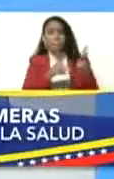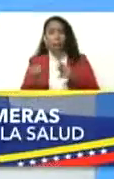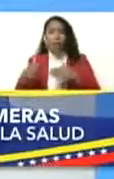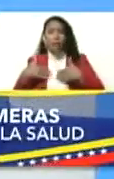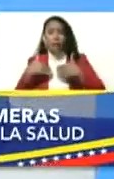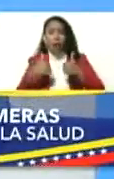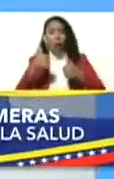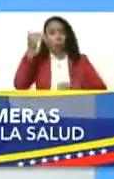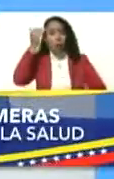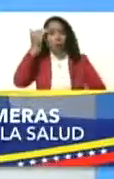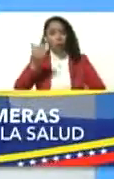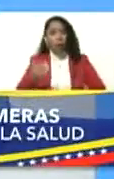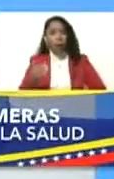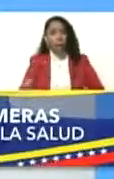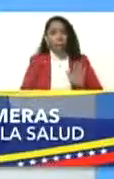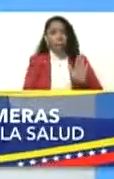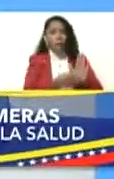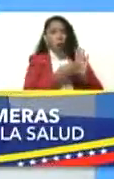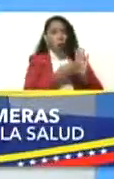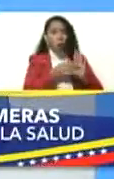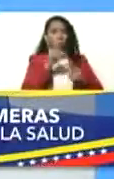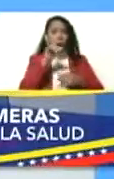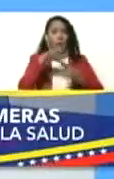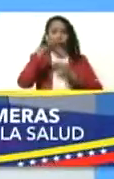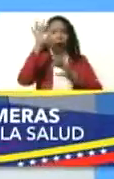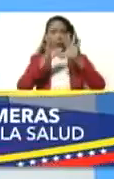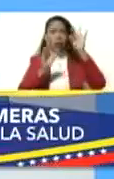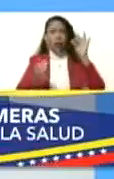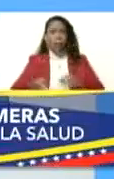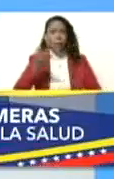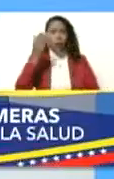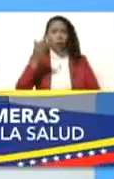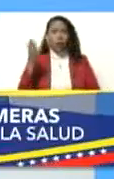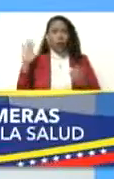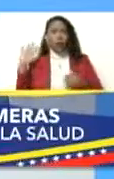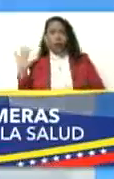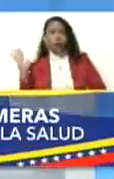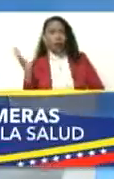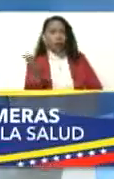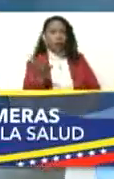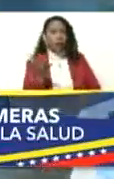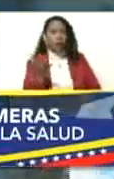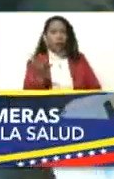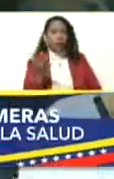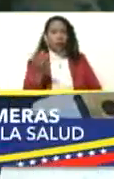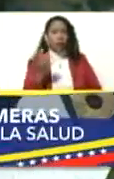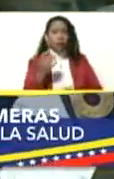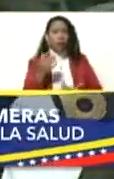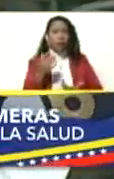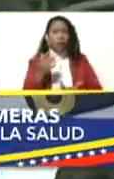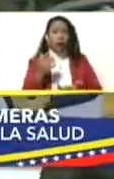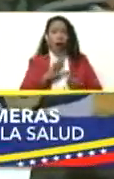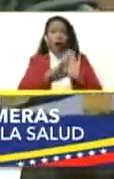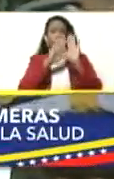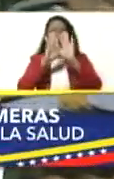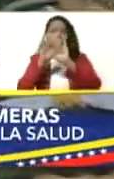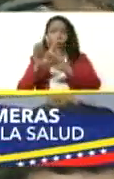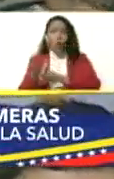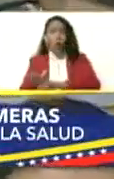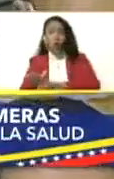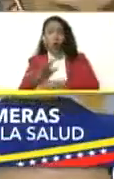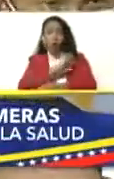Militar, que enmarcado en una estrella virtuosa, servirán para iluminar a nuestra Fuerza Armada Nacional